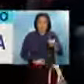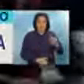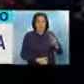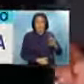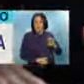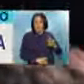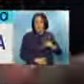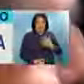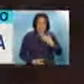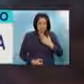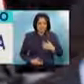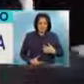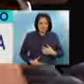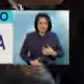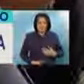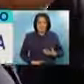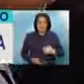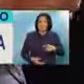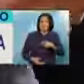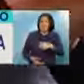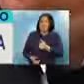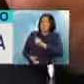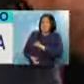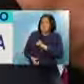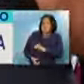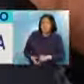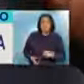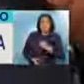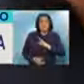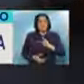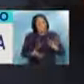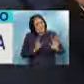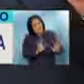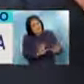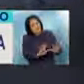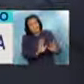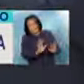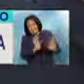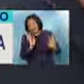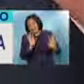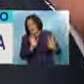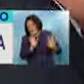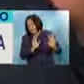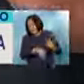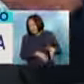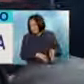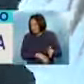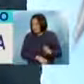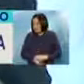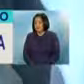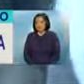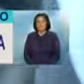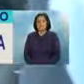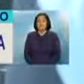su enojo. ¿Qué le pareció la actitud fujimorista en el Congreso? Tranquilo, tranquilo nomás, vamos.